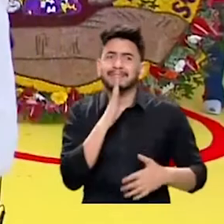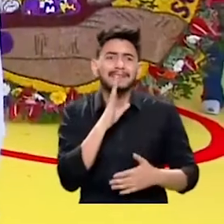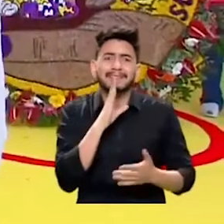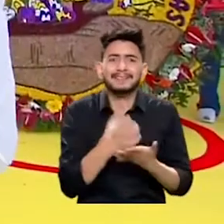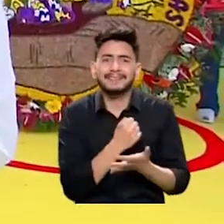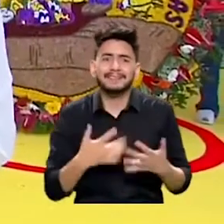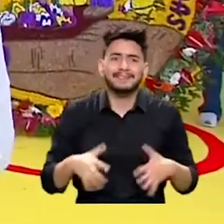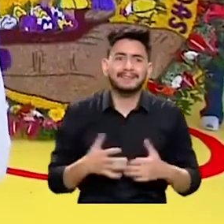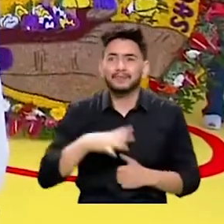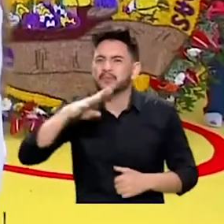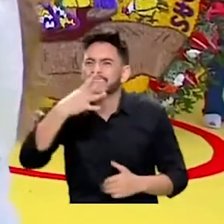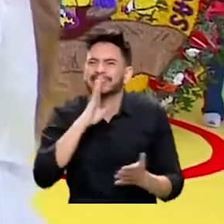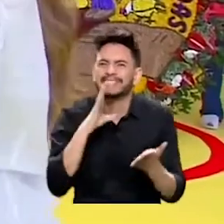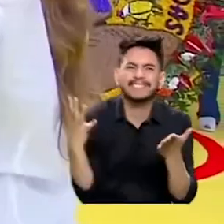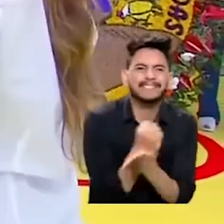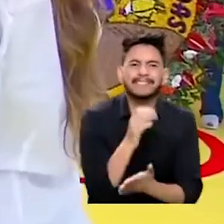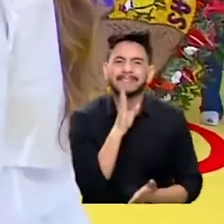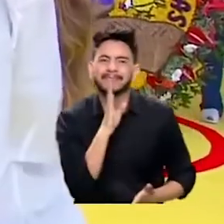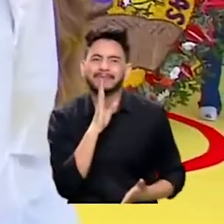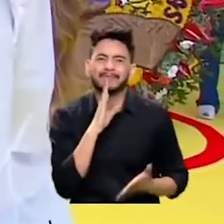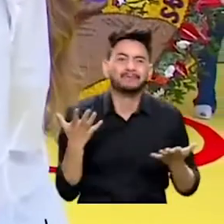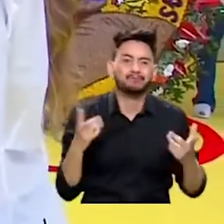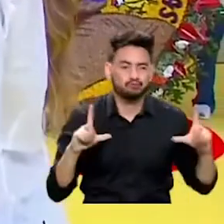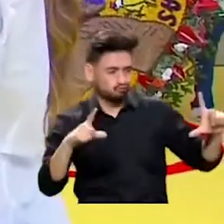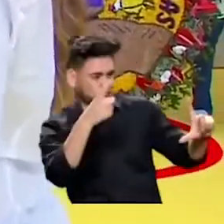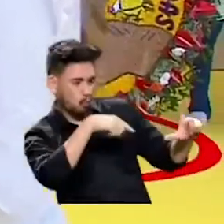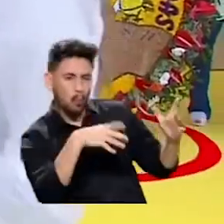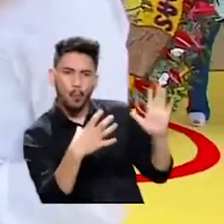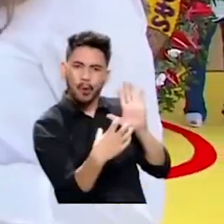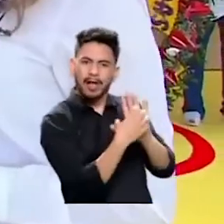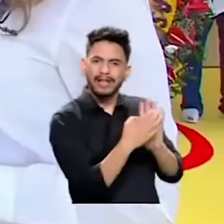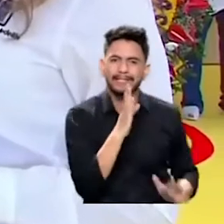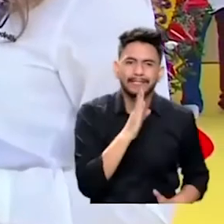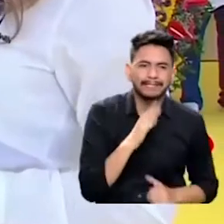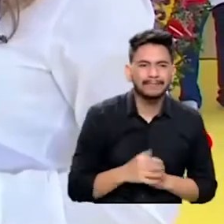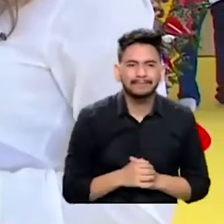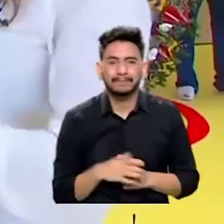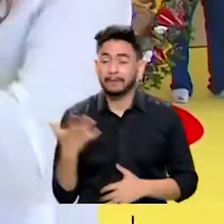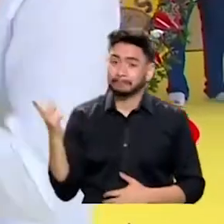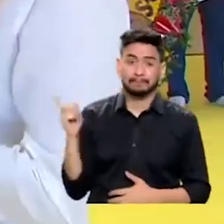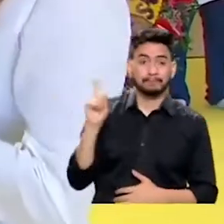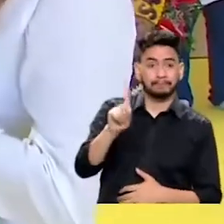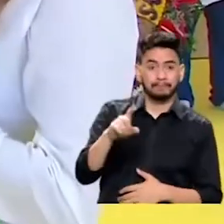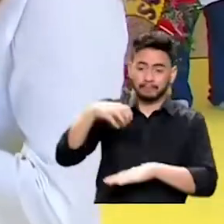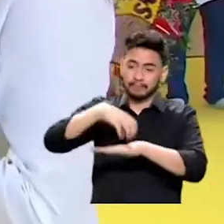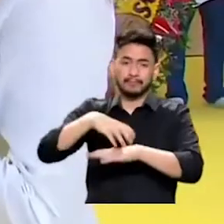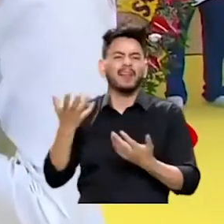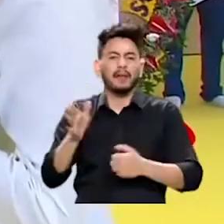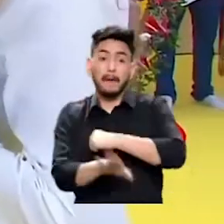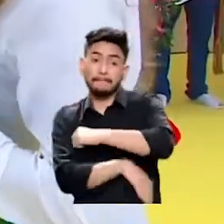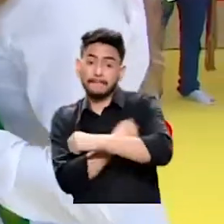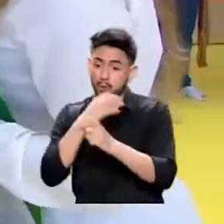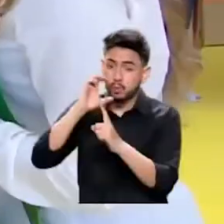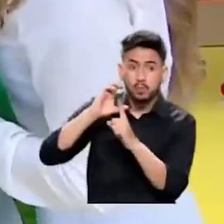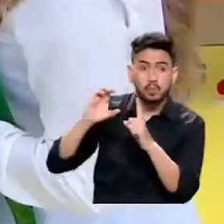Cuarto puesto, silleta emblemática. Lo entrega la secretaria de Cultura, Lina Gaviria. Número de